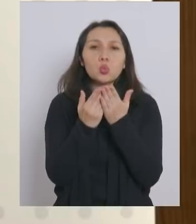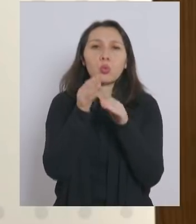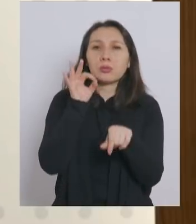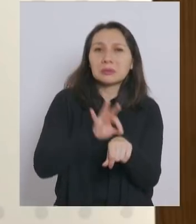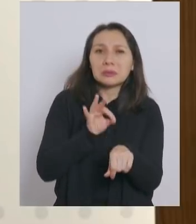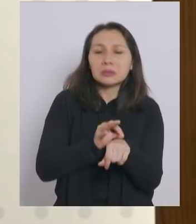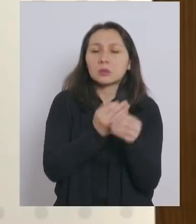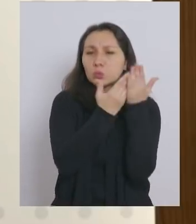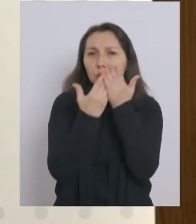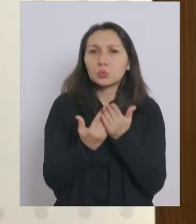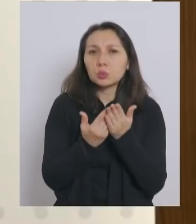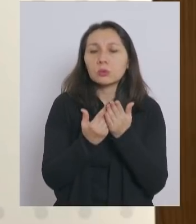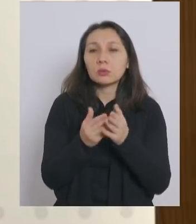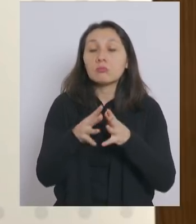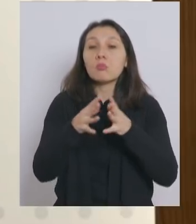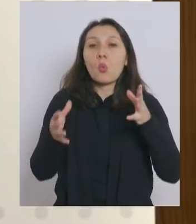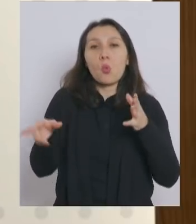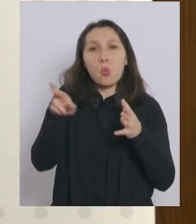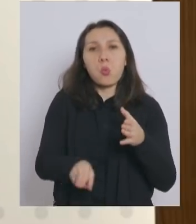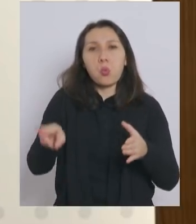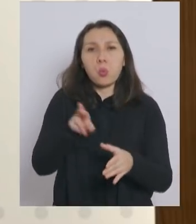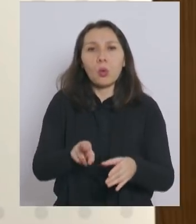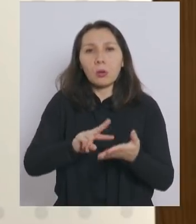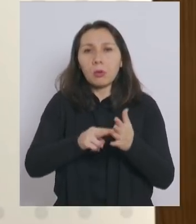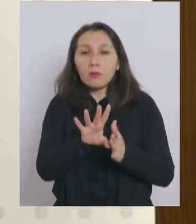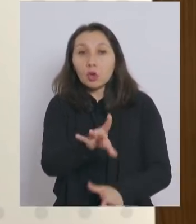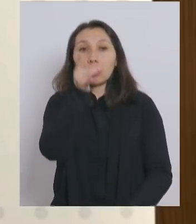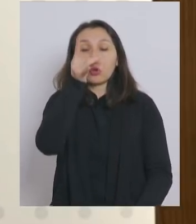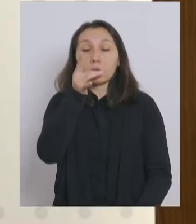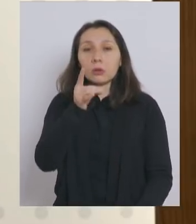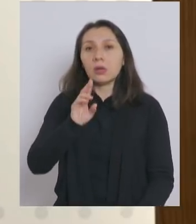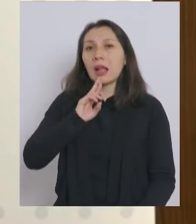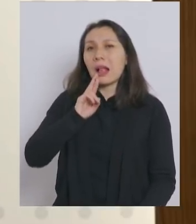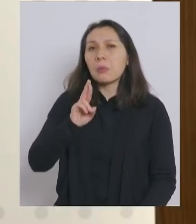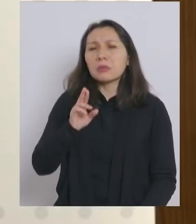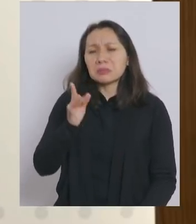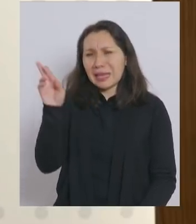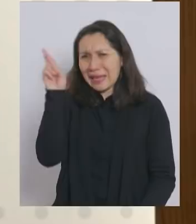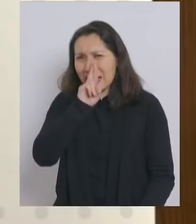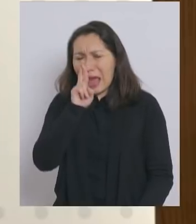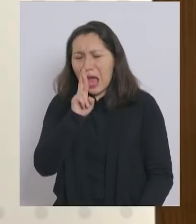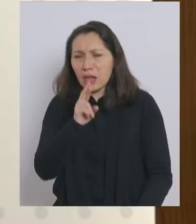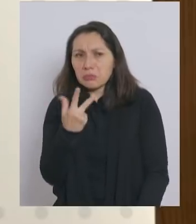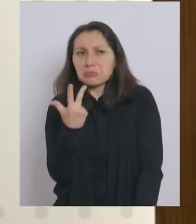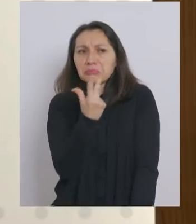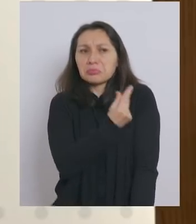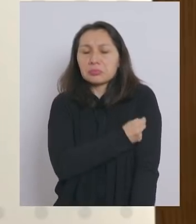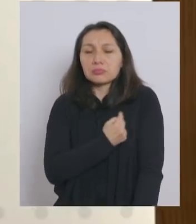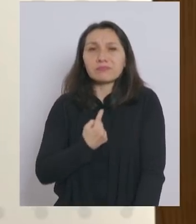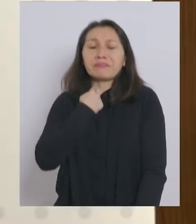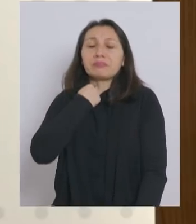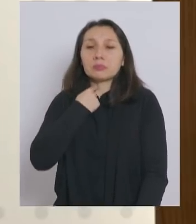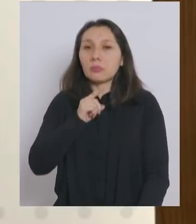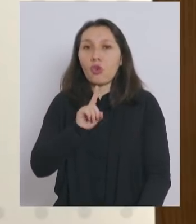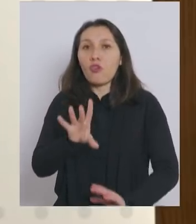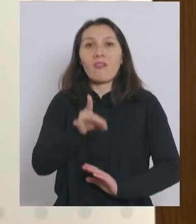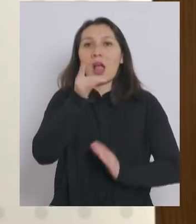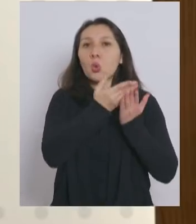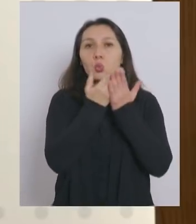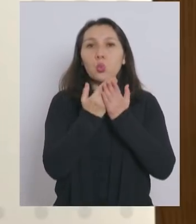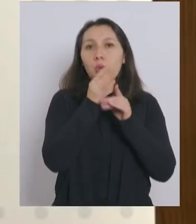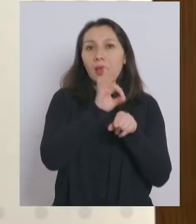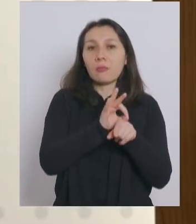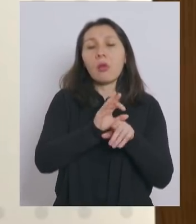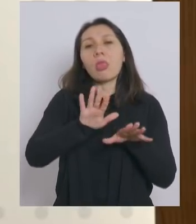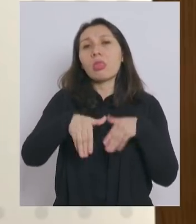son de generalmente alta frecuencia, y las reacciones muy raras no se van a detectar en los estudios clínicos y se van a